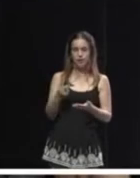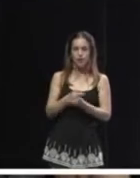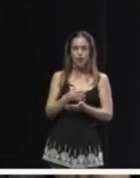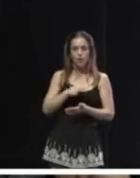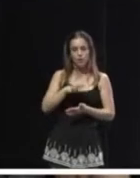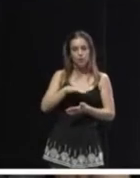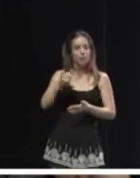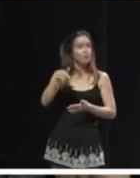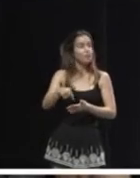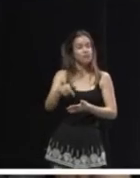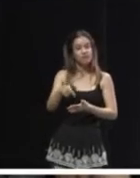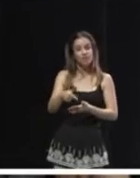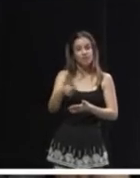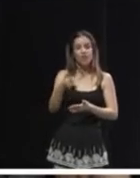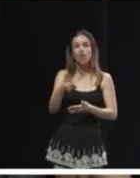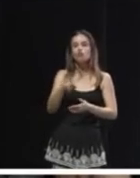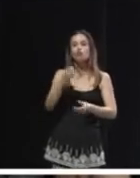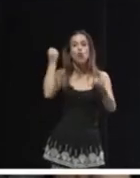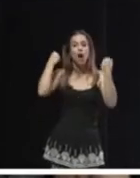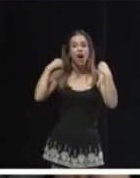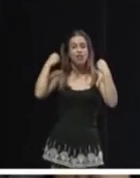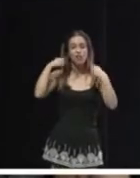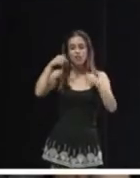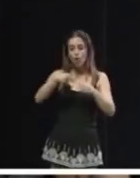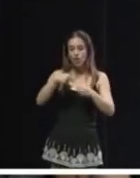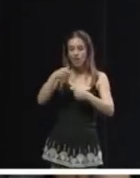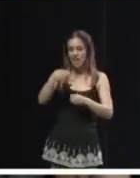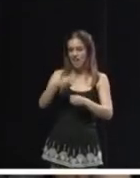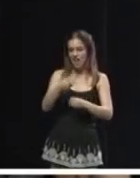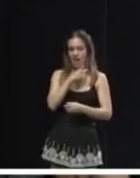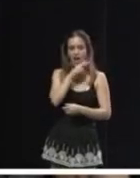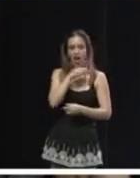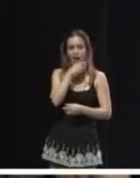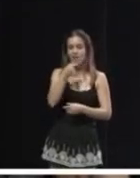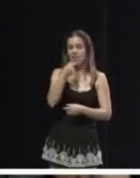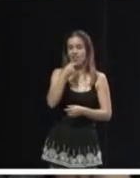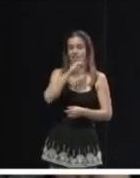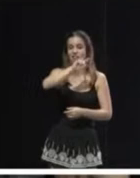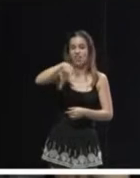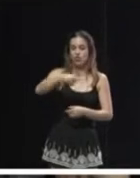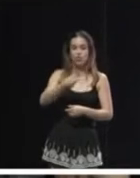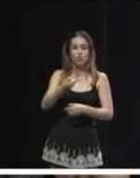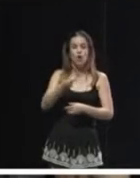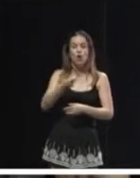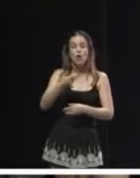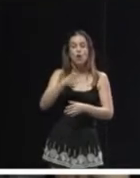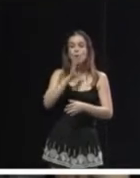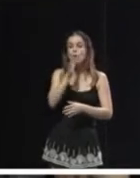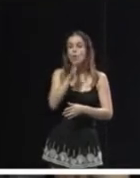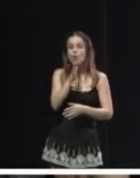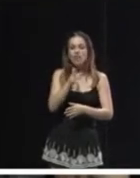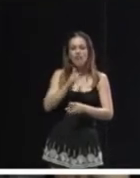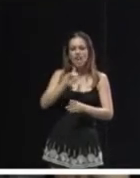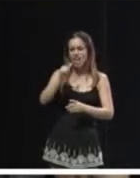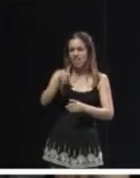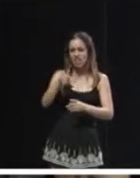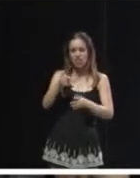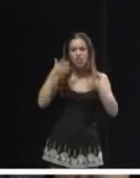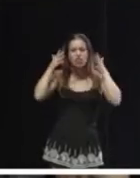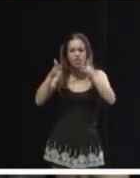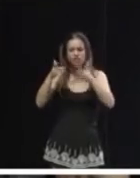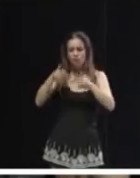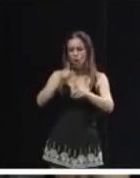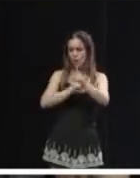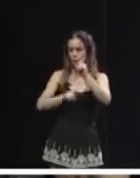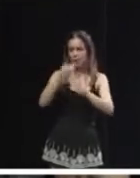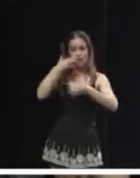ellos y no es precisamente porque estén con los problemas reales de la gente. Frente a ese despropósito, nosotras decimos